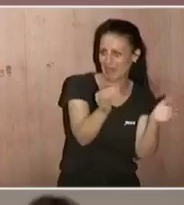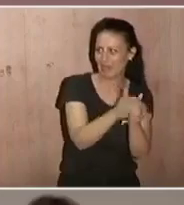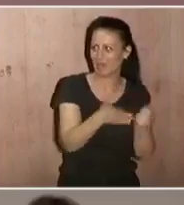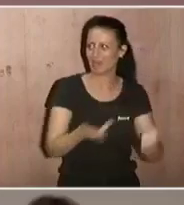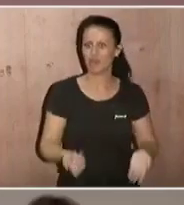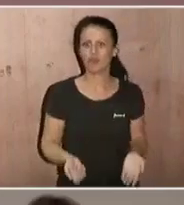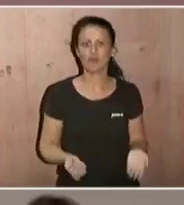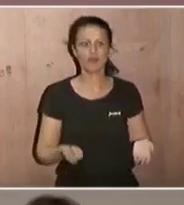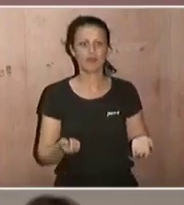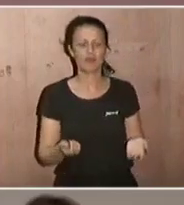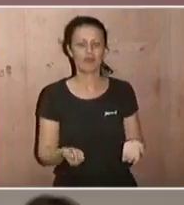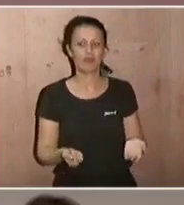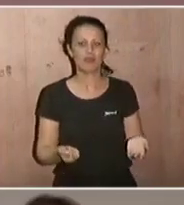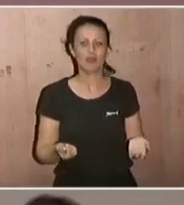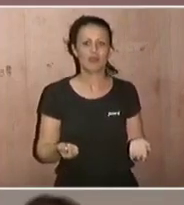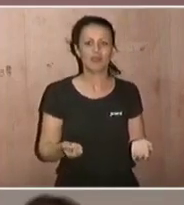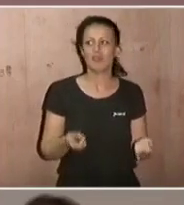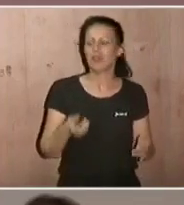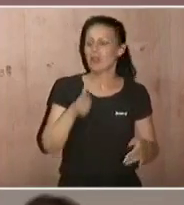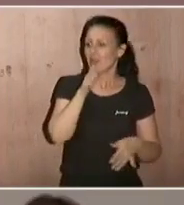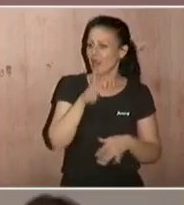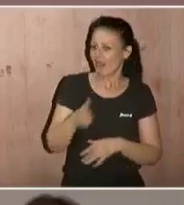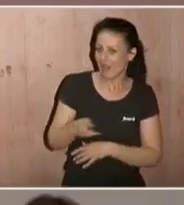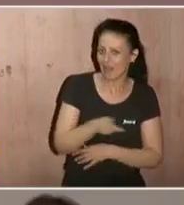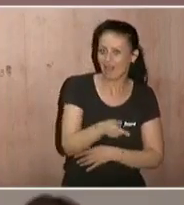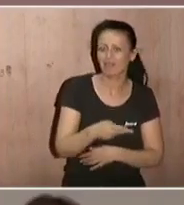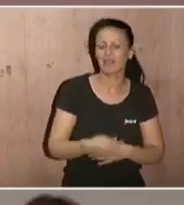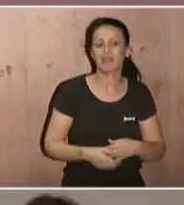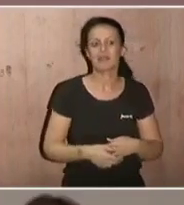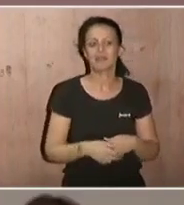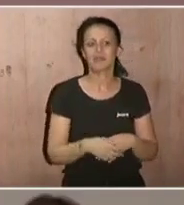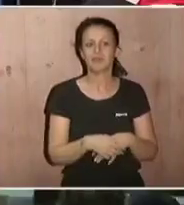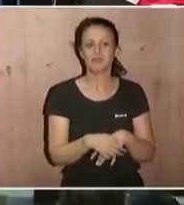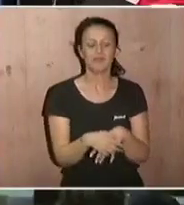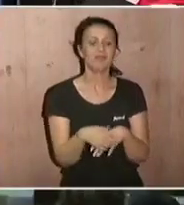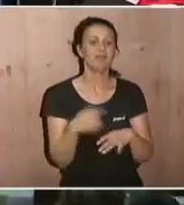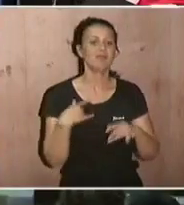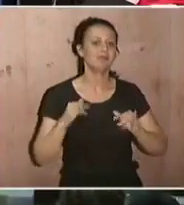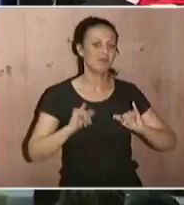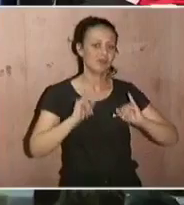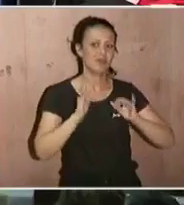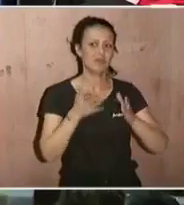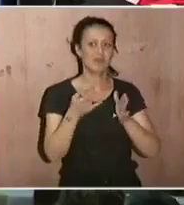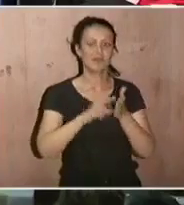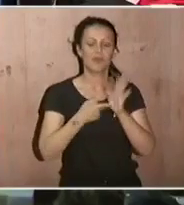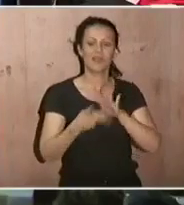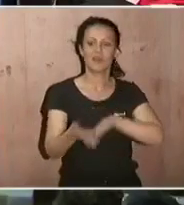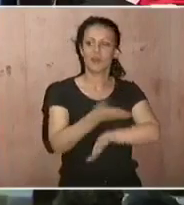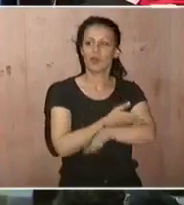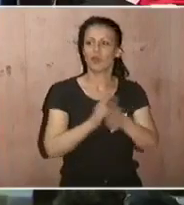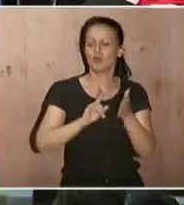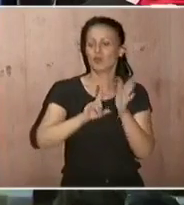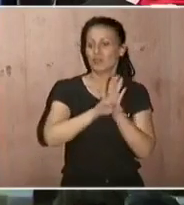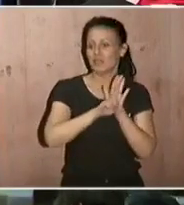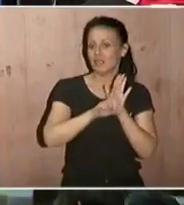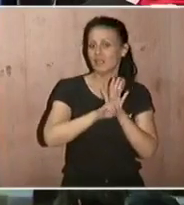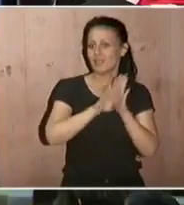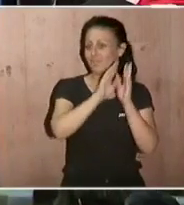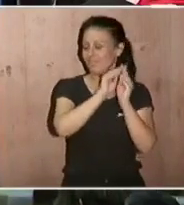descendientes del comunal, los regantes. Bueno, he disfrutado mucho en la elaboración de anteproyectos de leyes para